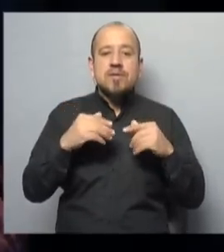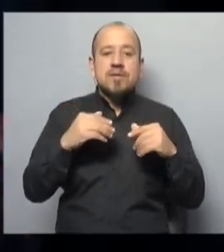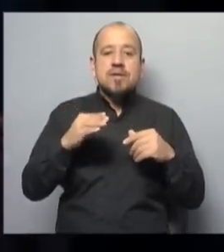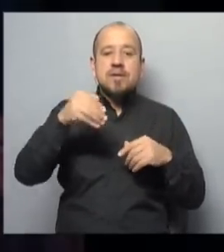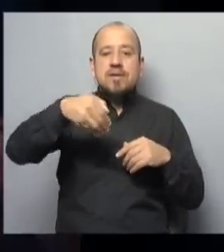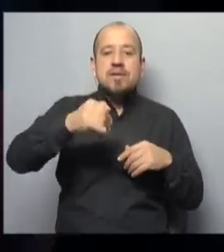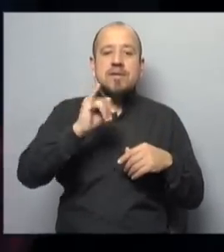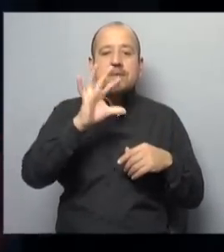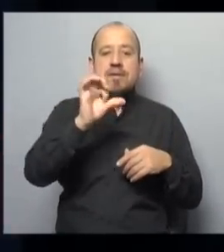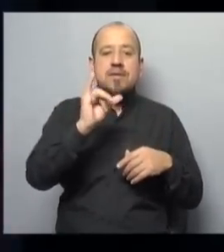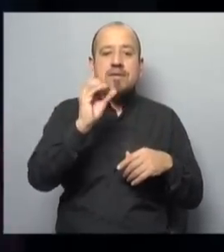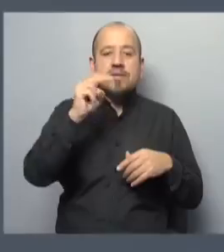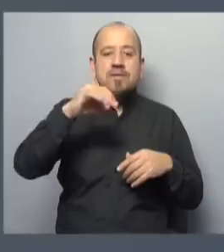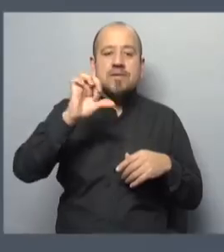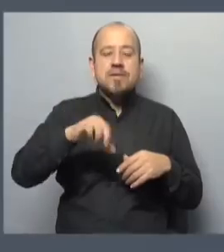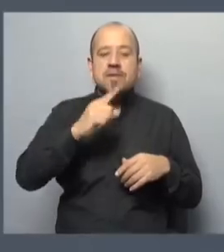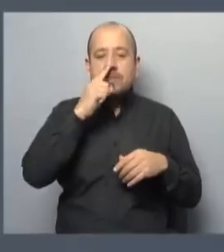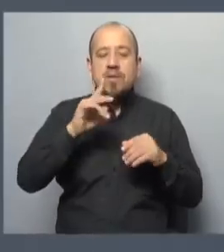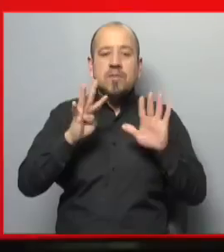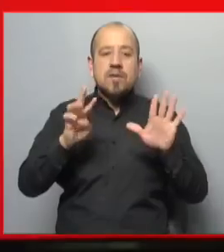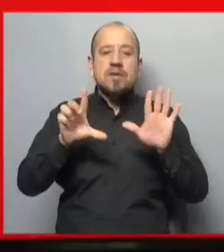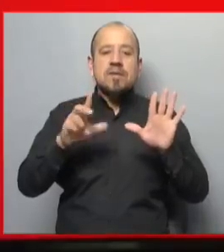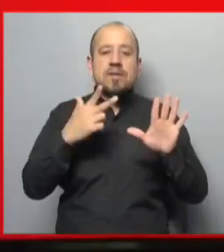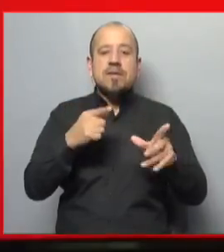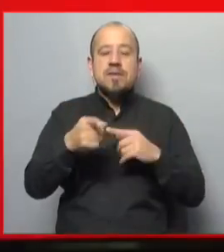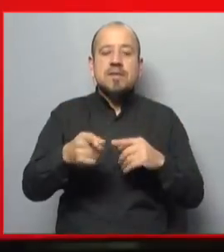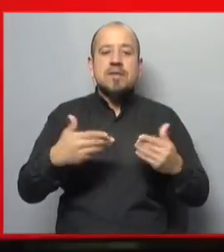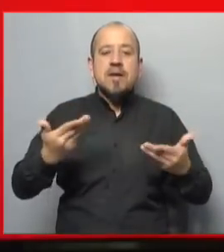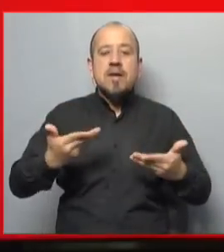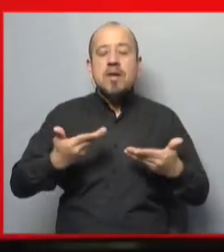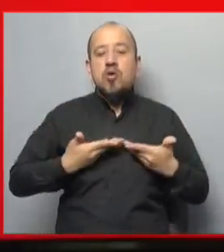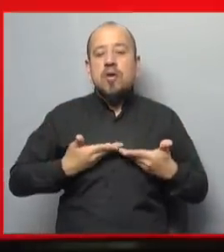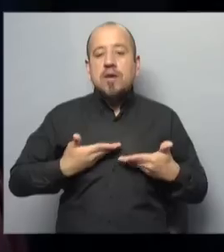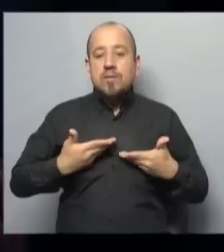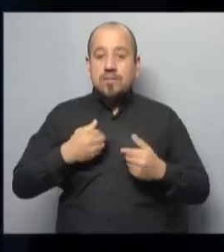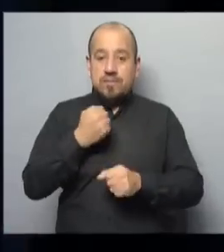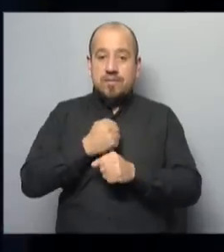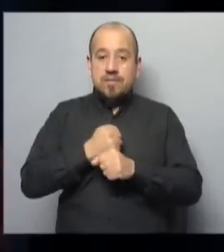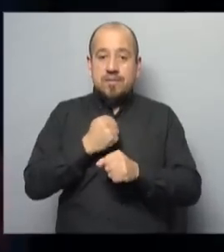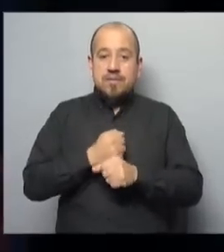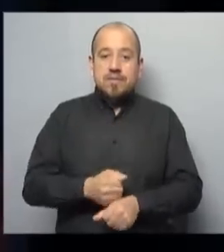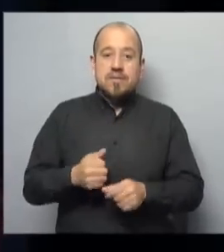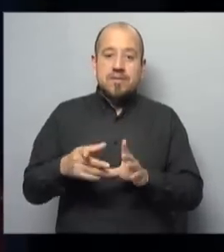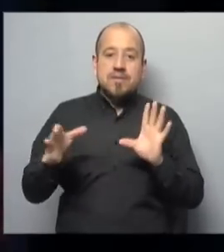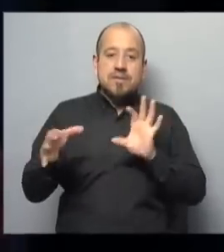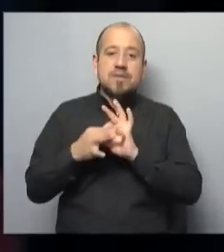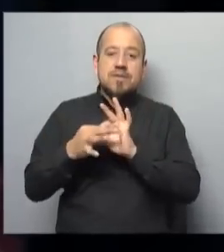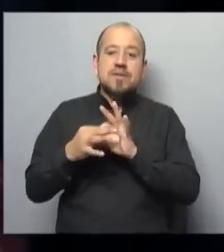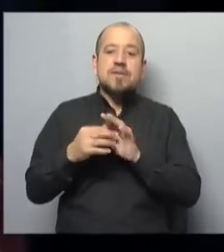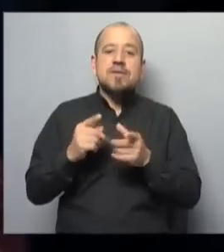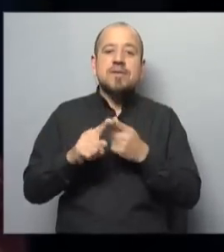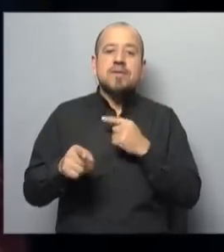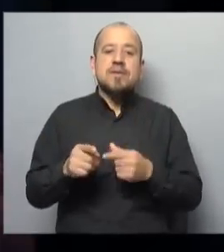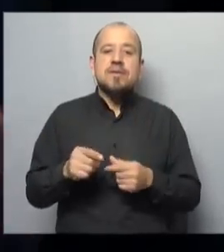misiones en el arquero yo trabajé con él esta gente aquí es todo una cosa que estaba